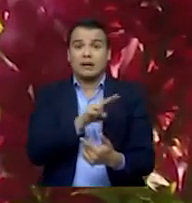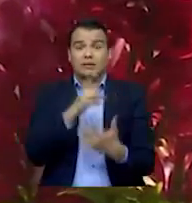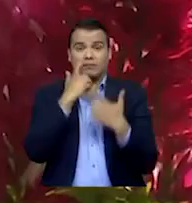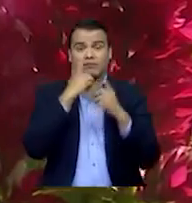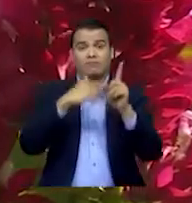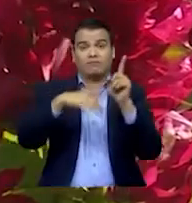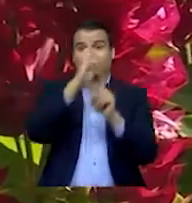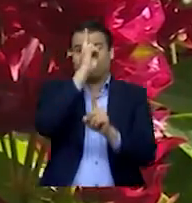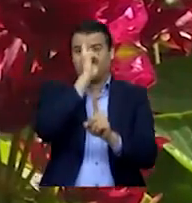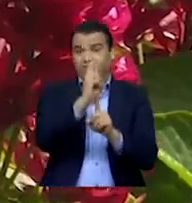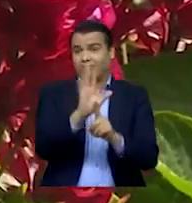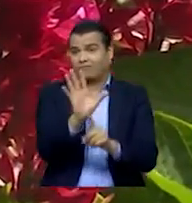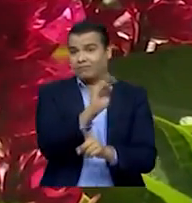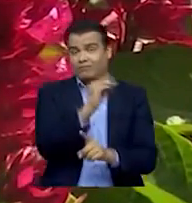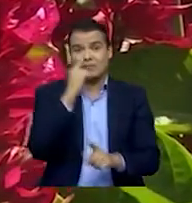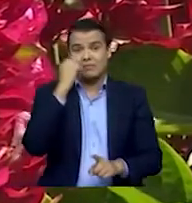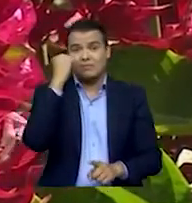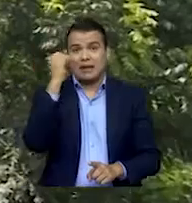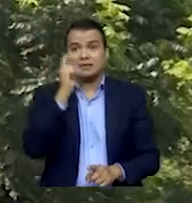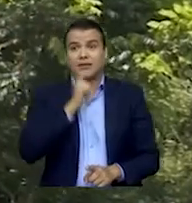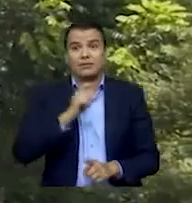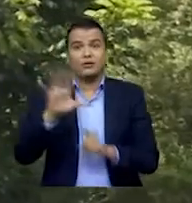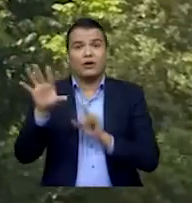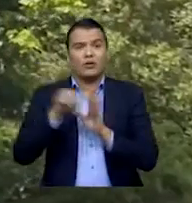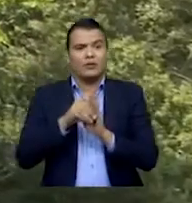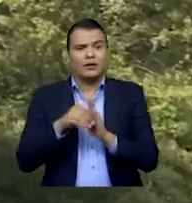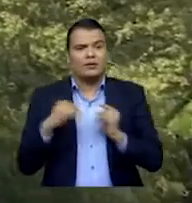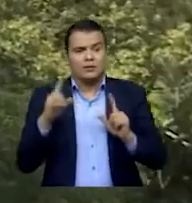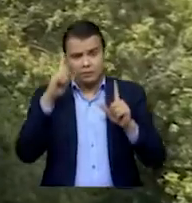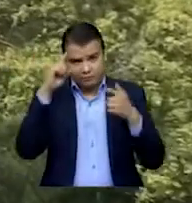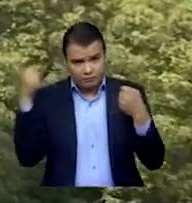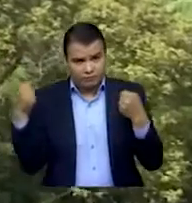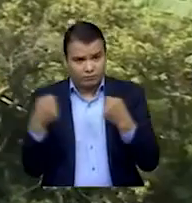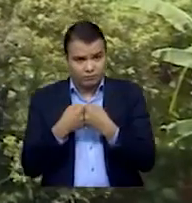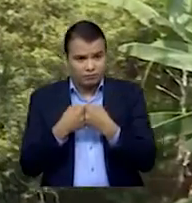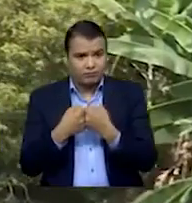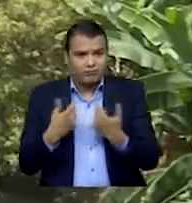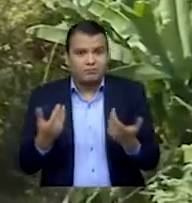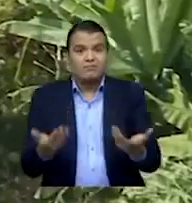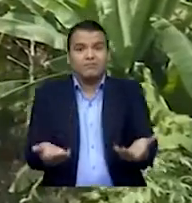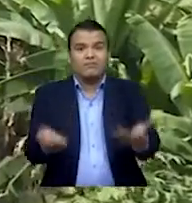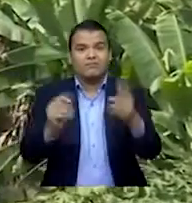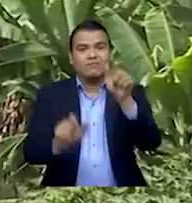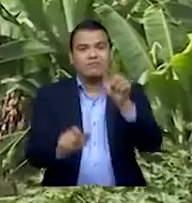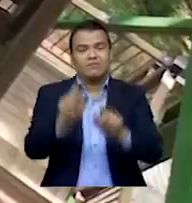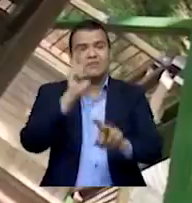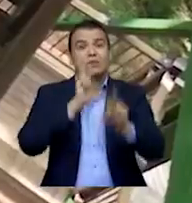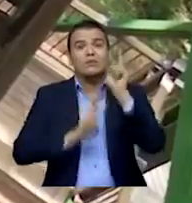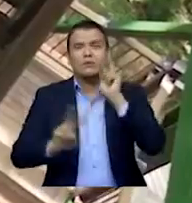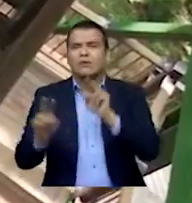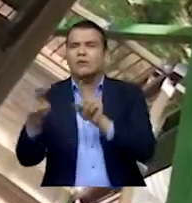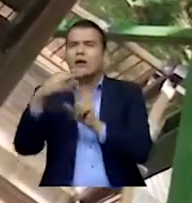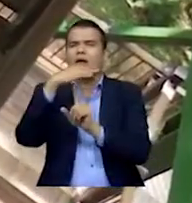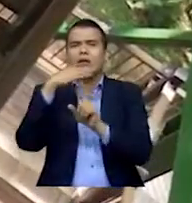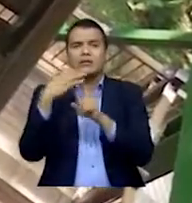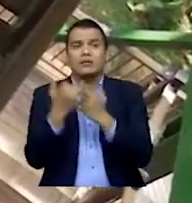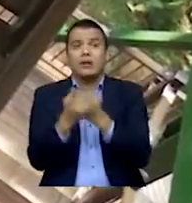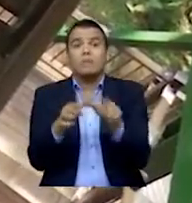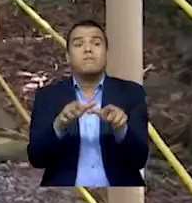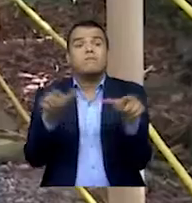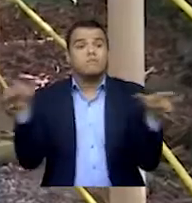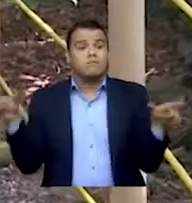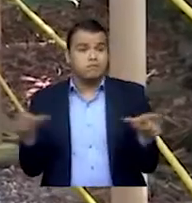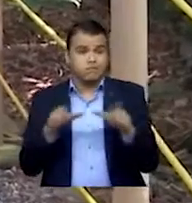ahora por un valle verde bonito con este convenio también se busca promover el ecoturismo y la educación ambiental en unas instalaciones adecuadas